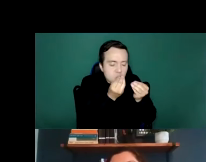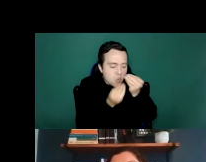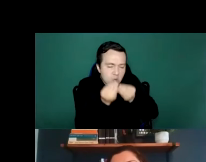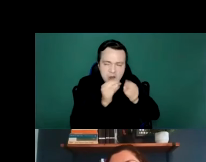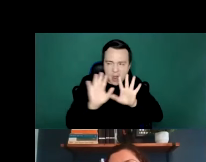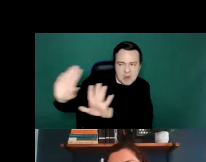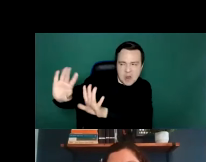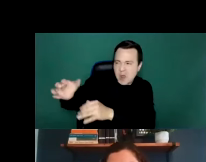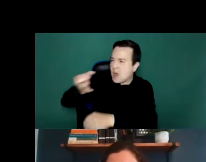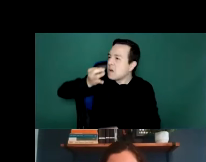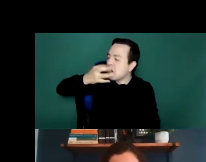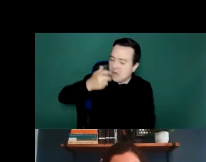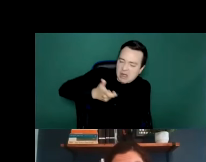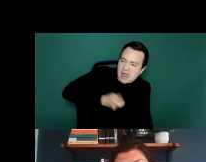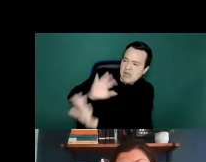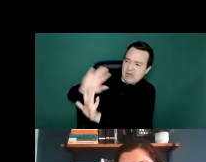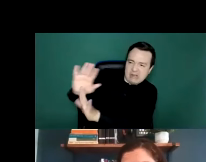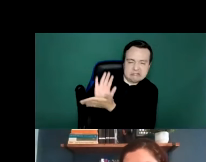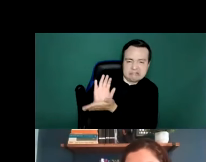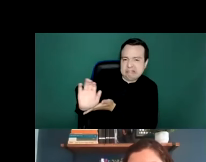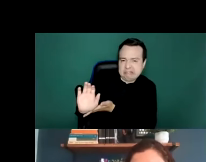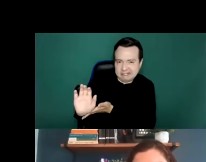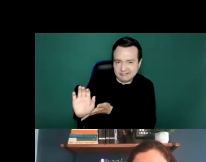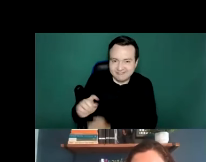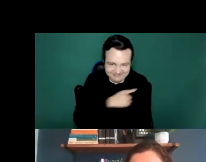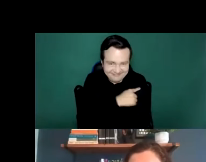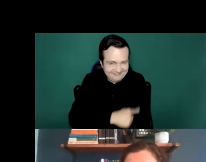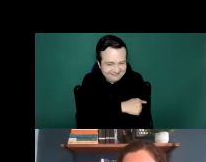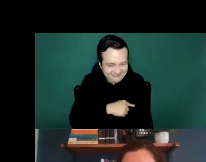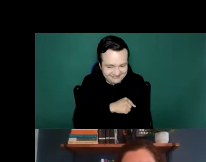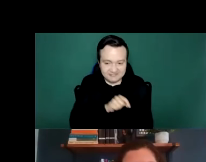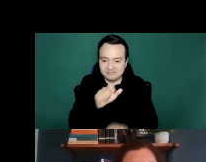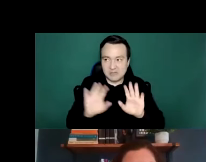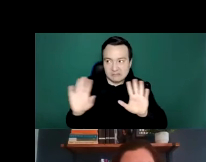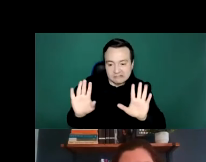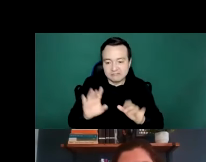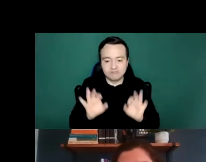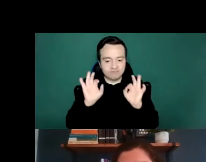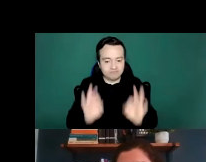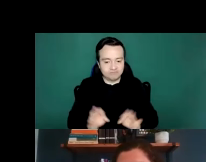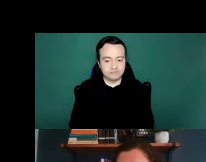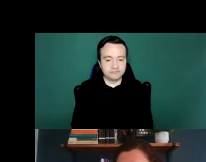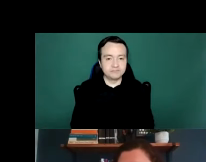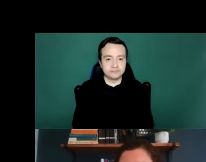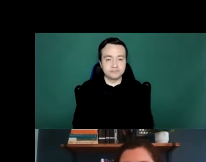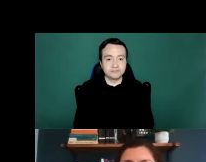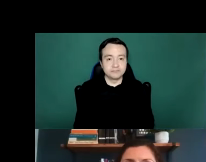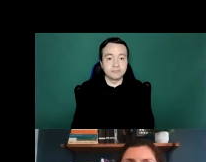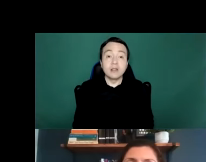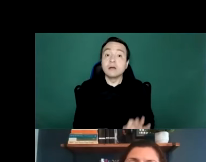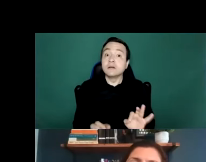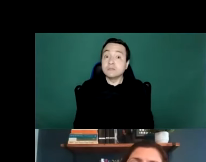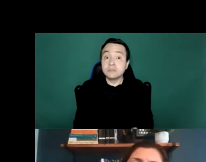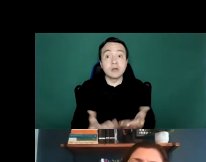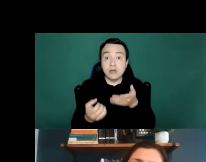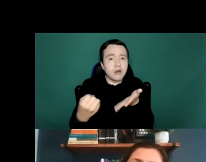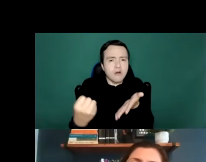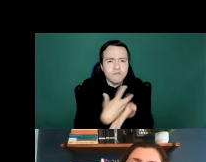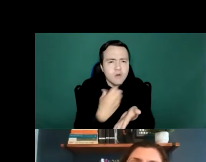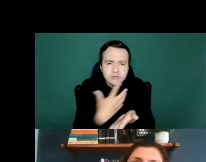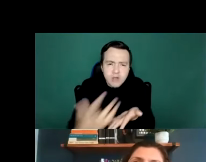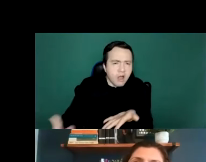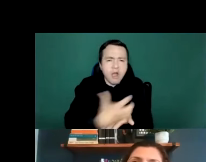las personas no están buscando atención de manera oportuna. Entonces, ¿qué nos dice la información? La información lo que nos indica es que de